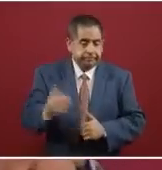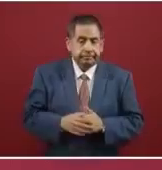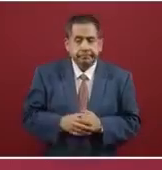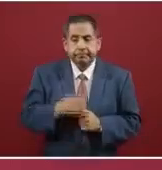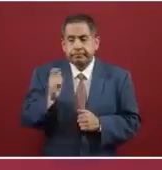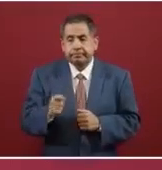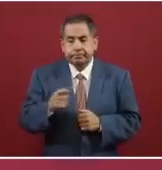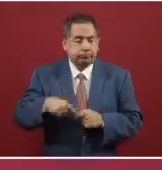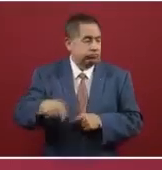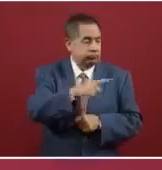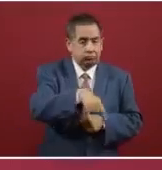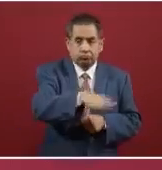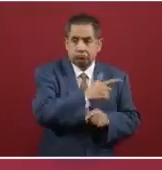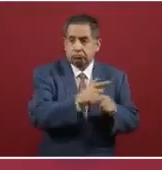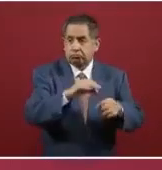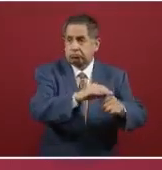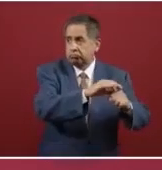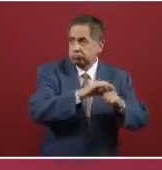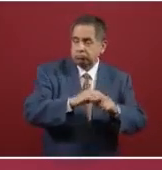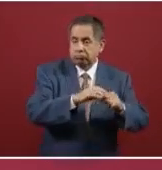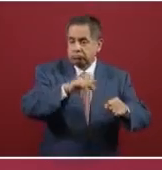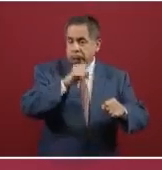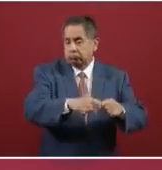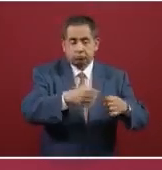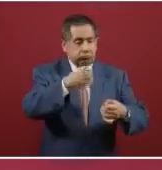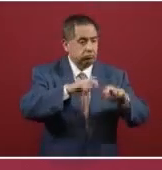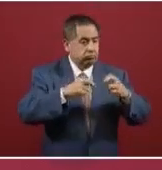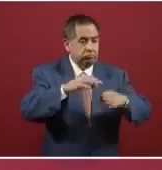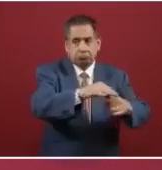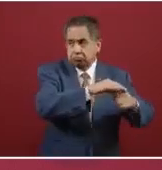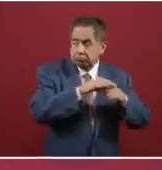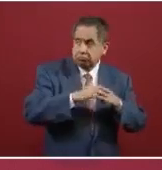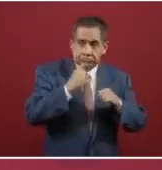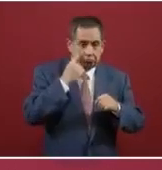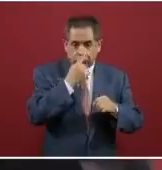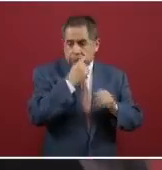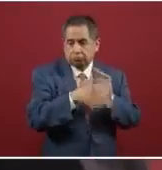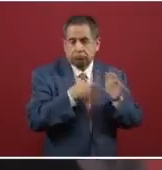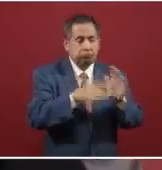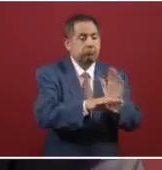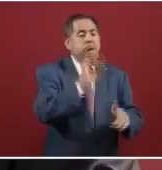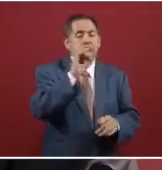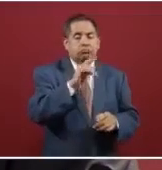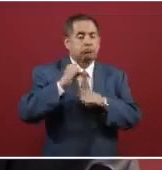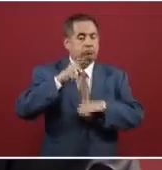de manera democrática. Los mismos magistrados en el sitio